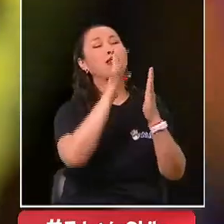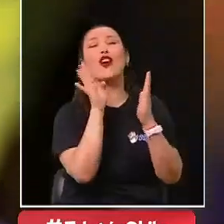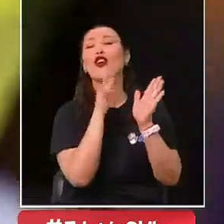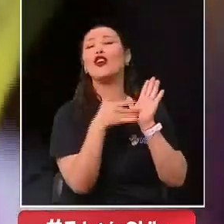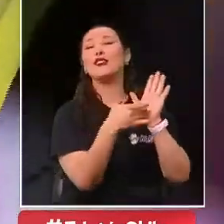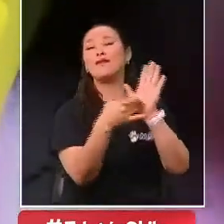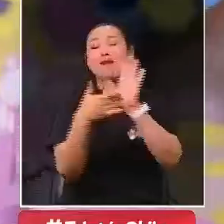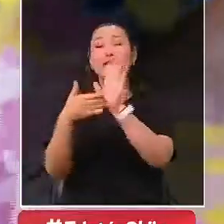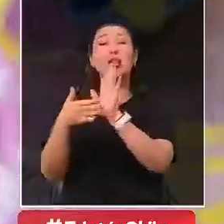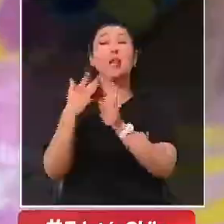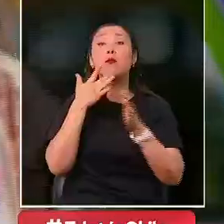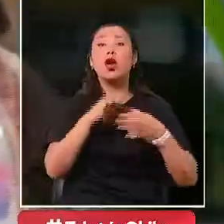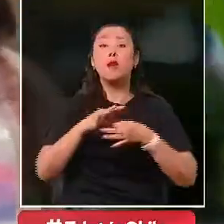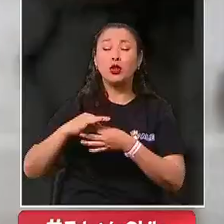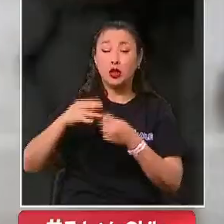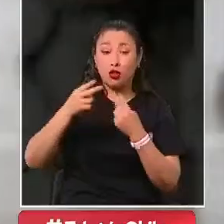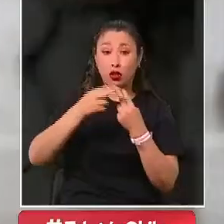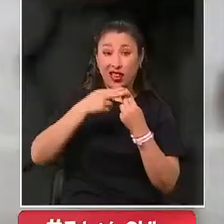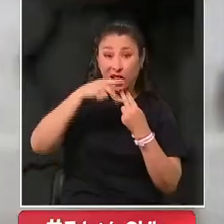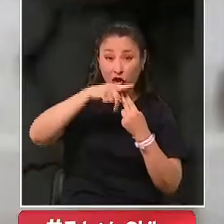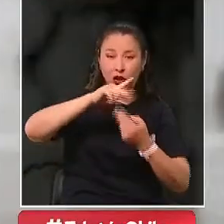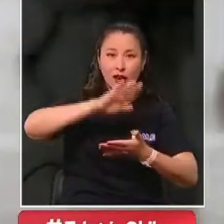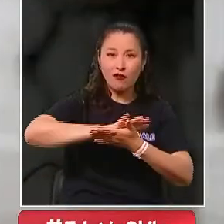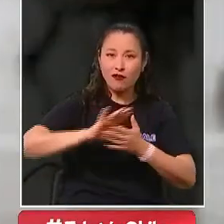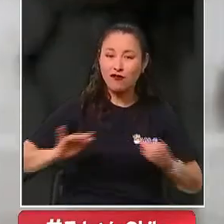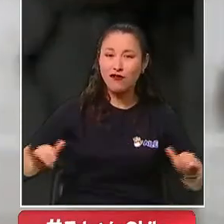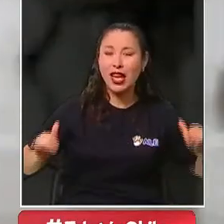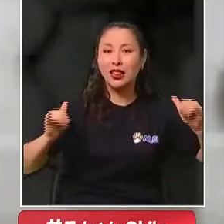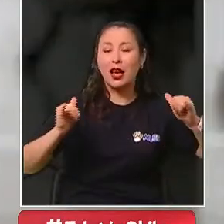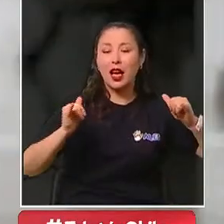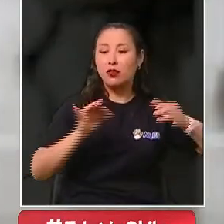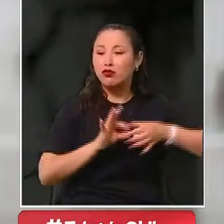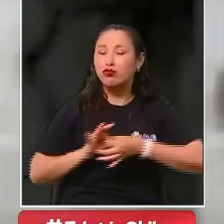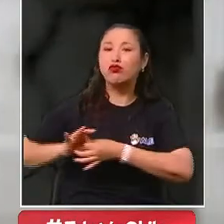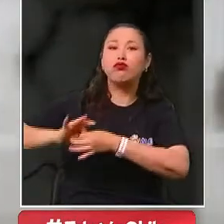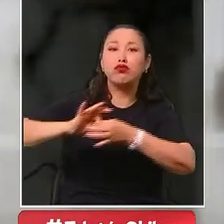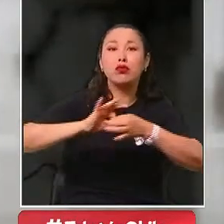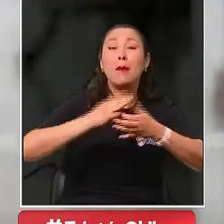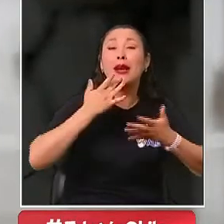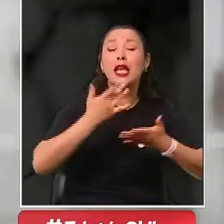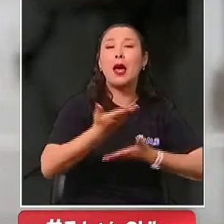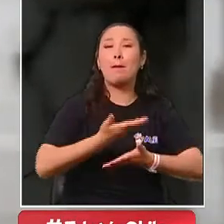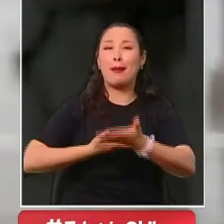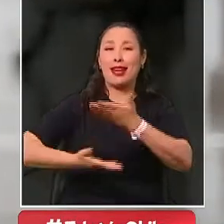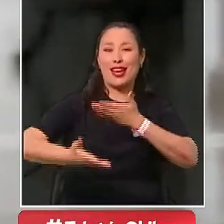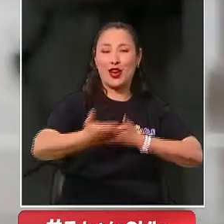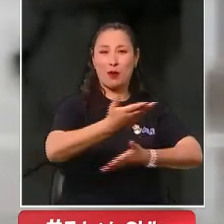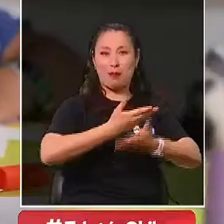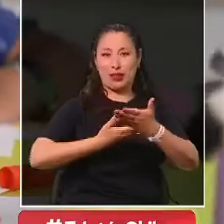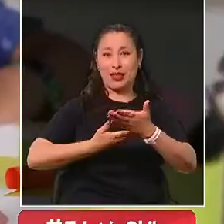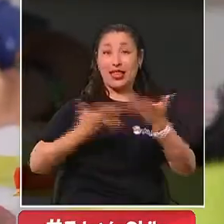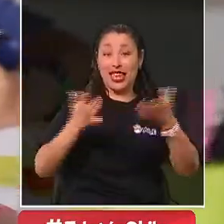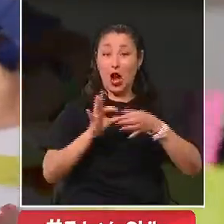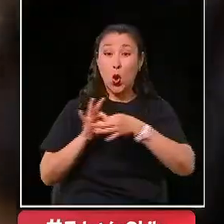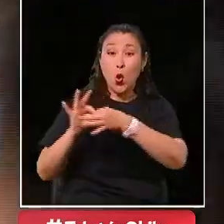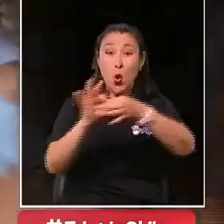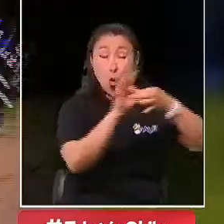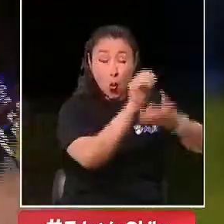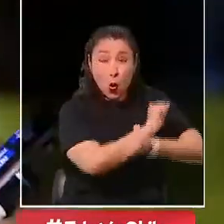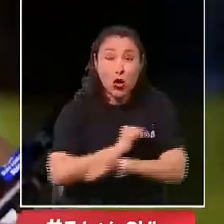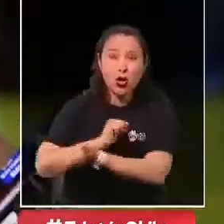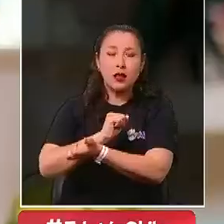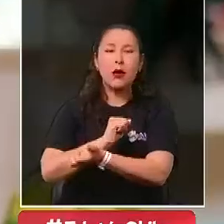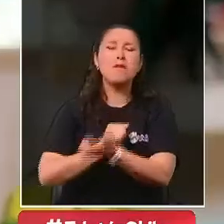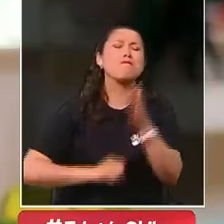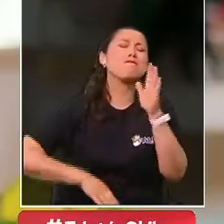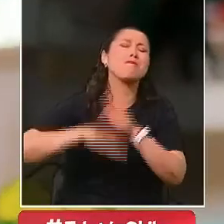Porque Teletón es la fiesta en que nos reunimos para compartir lo mejor de nosotros y decir que unidos es cuando mejor se